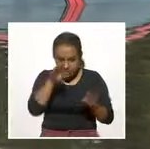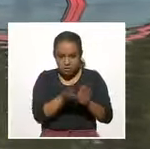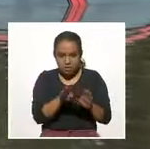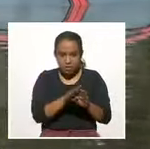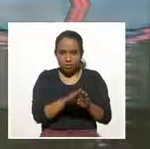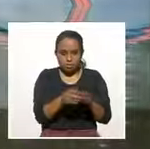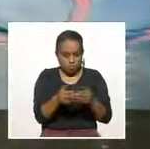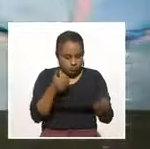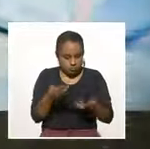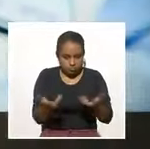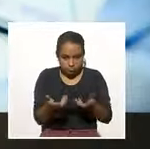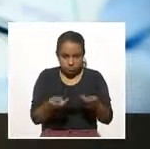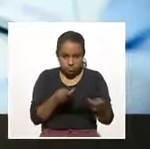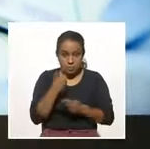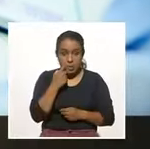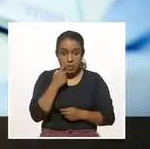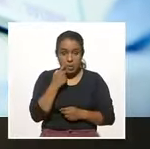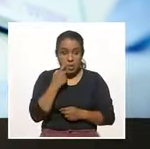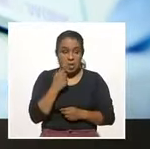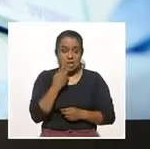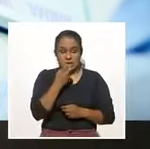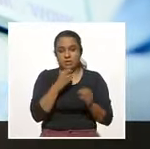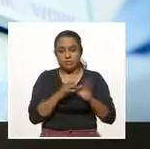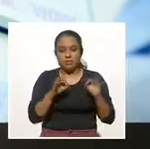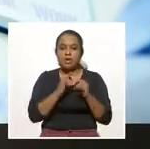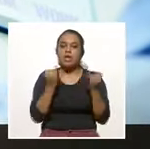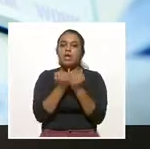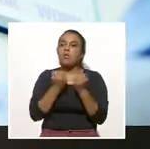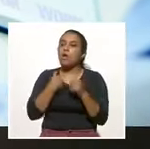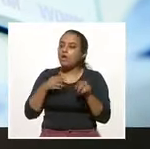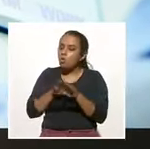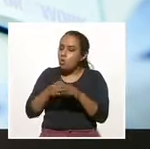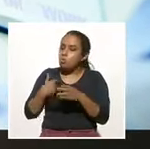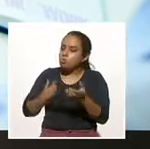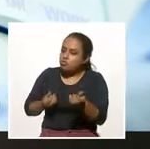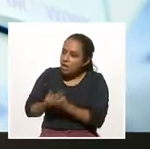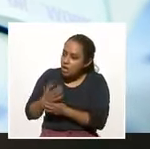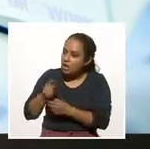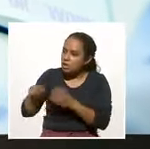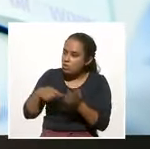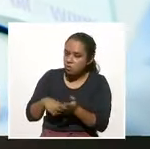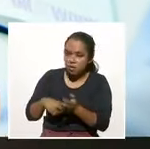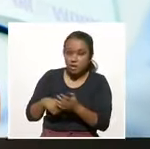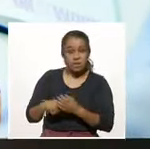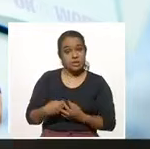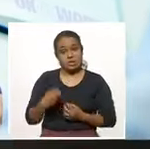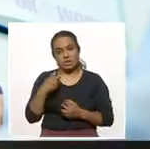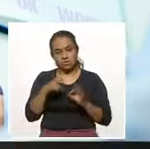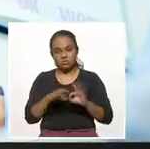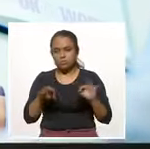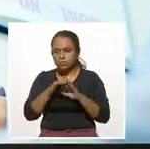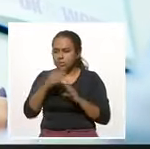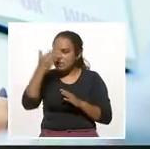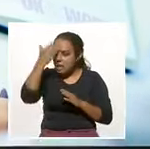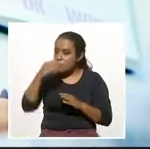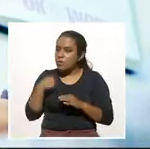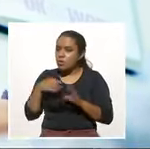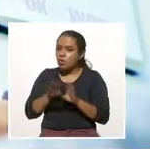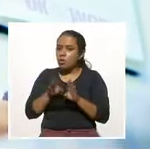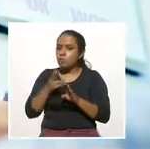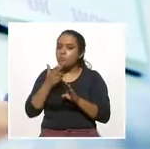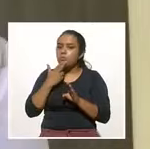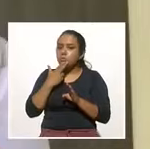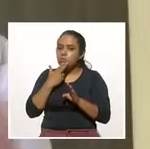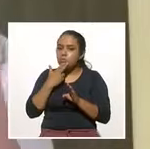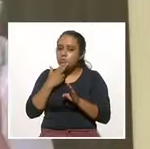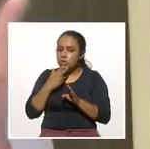importante, que en función de eso desarrollemos un plan y la ruta de evacuación que pudiéramos tener en nuestro inmueble. Pues también eso va a ser importante, conocer mi contexto para que en función de eso